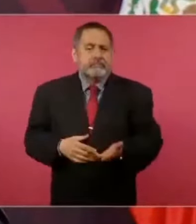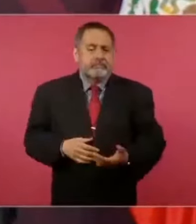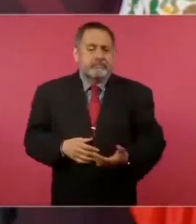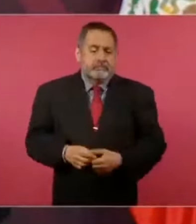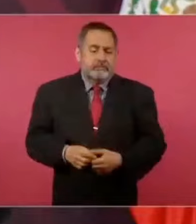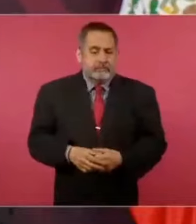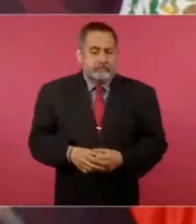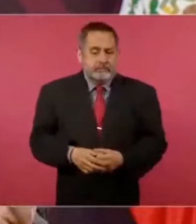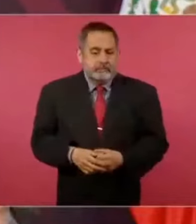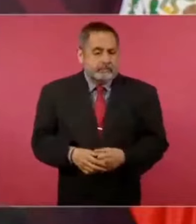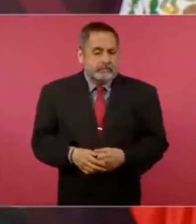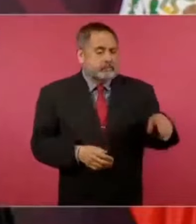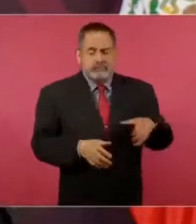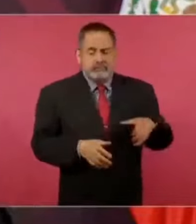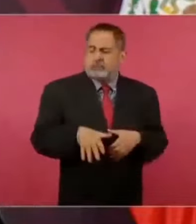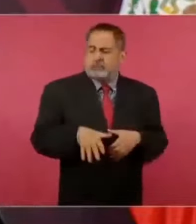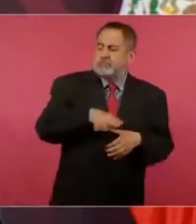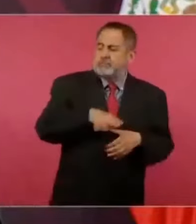Te niegas